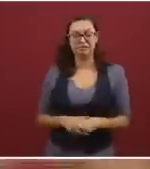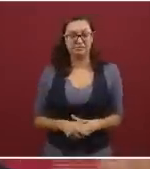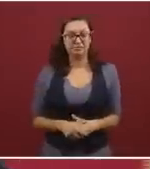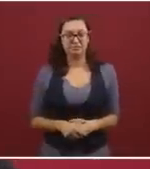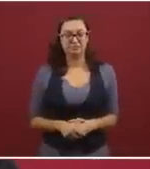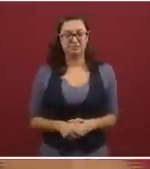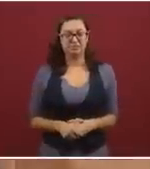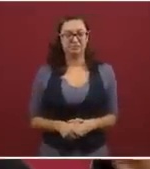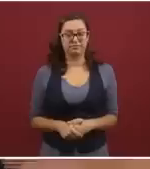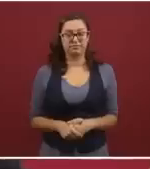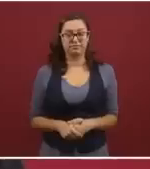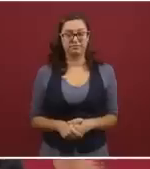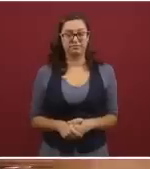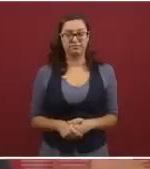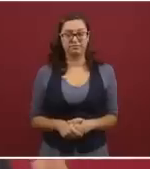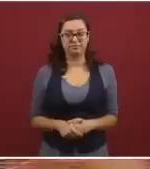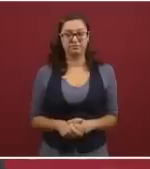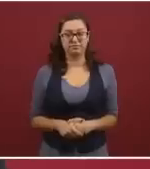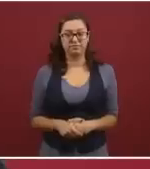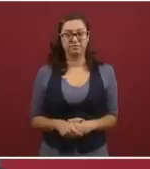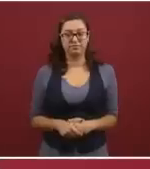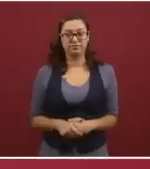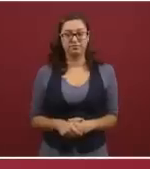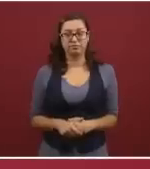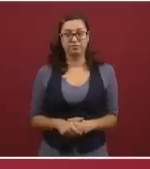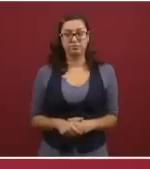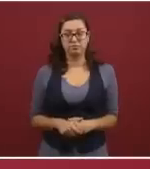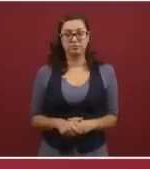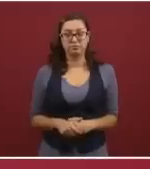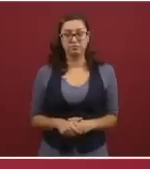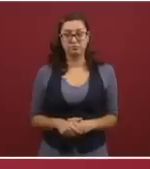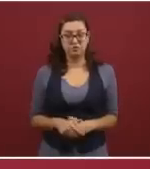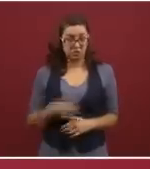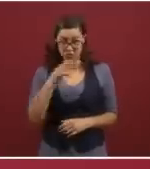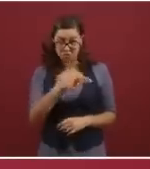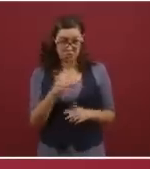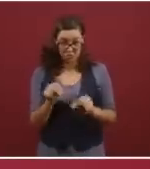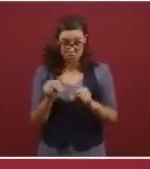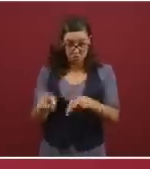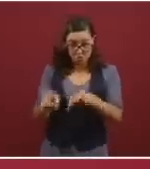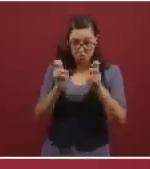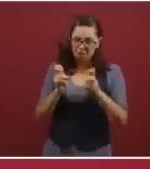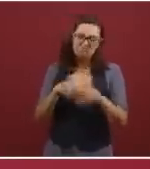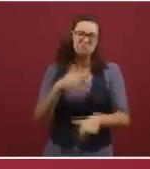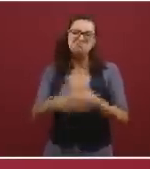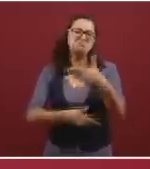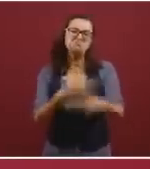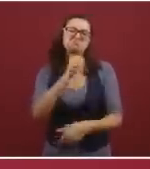Acuérdense que el que no tranza no avanza.